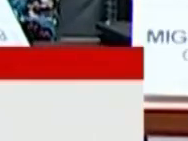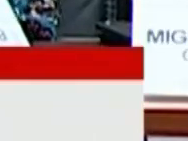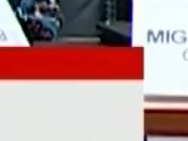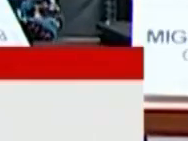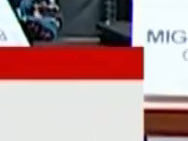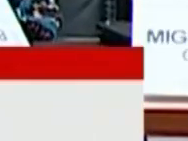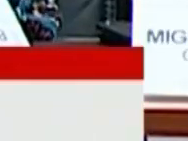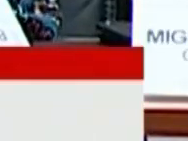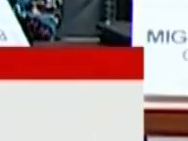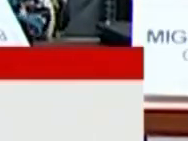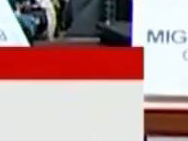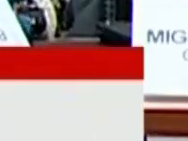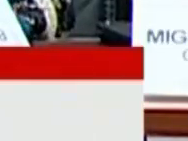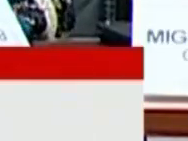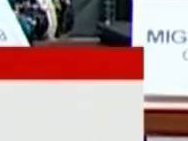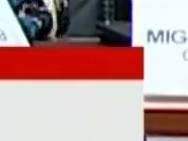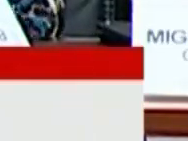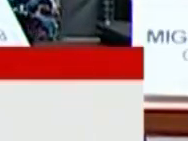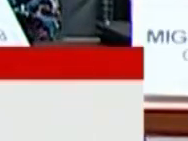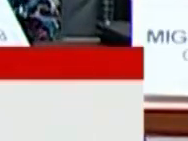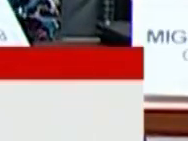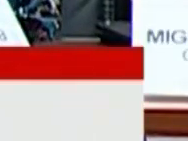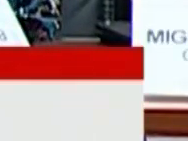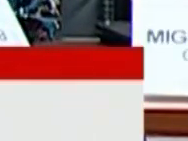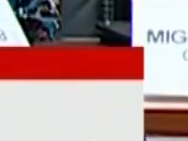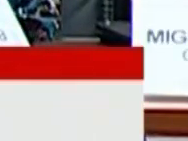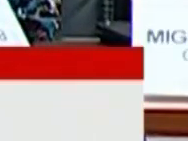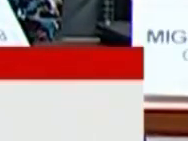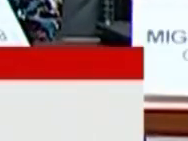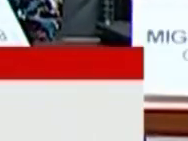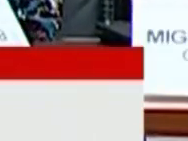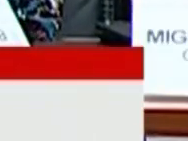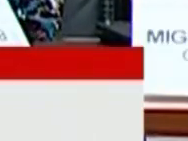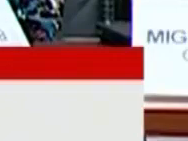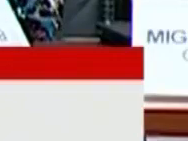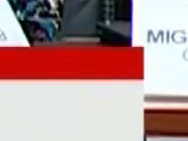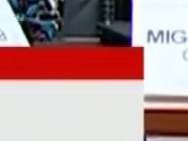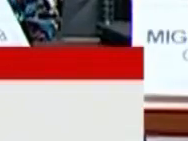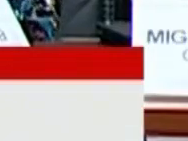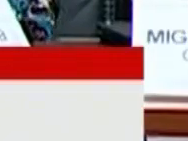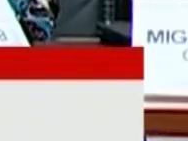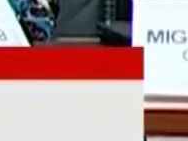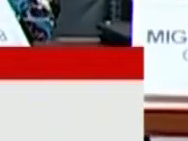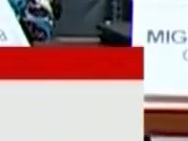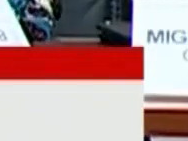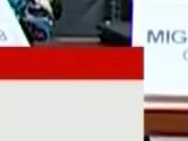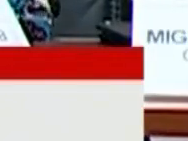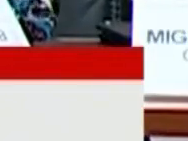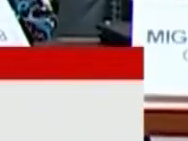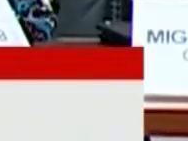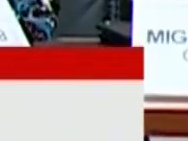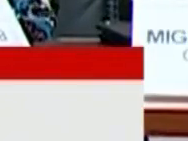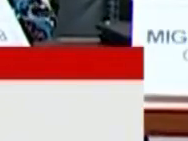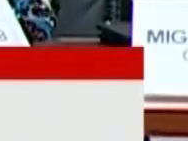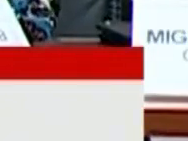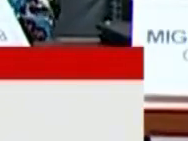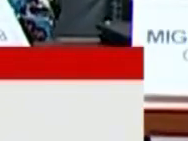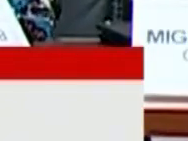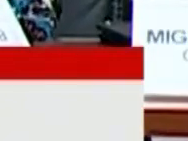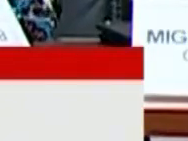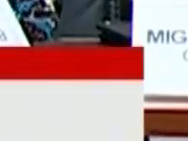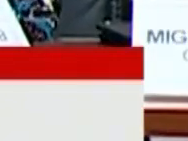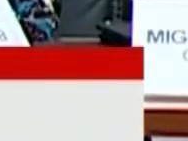reducir la mano de obra, ¿no? La segunda es, usted ha dicho que podrían, por ejemplo, plantearle a una empresa trabajar 24